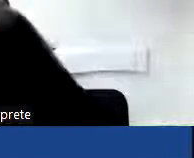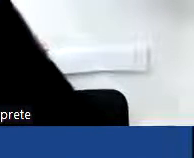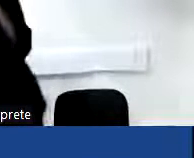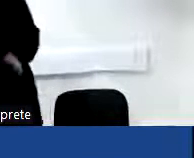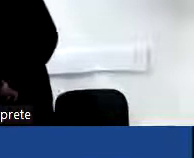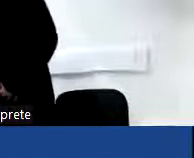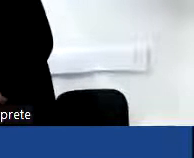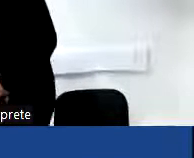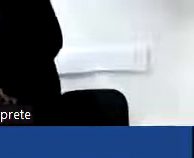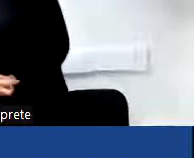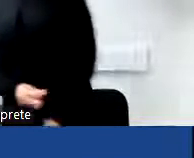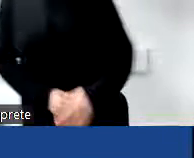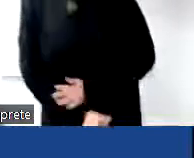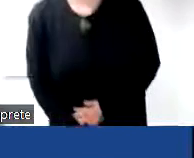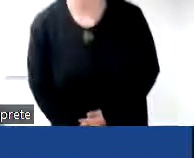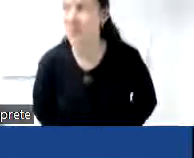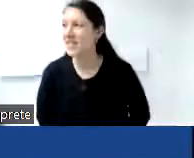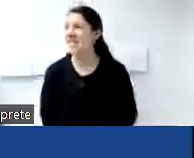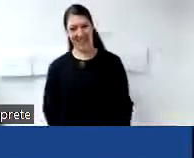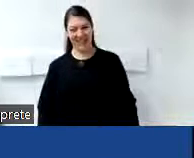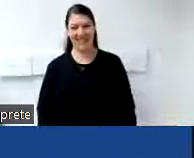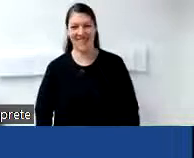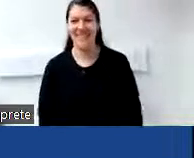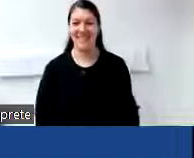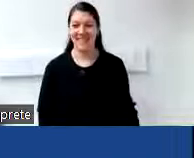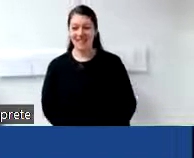Bien, hacemos recambio de intérprete.